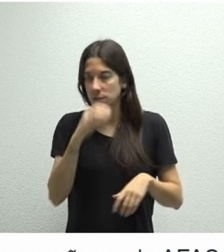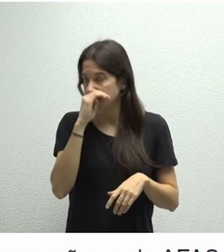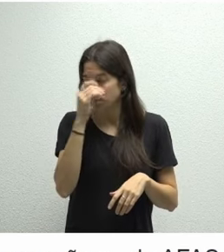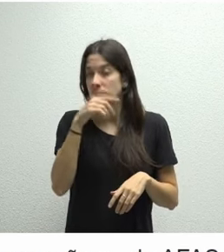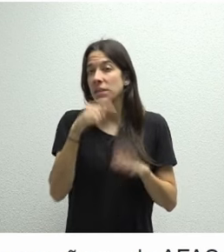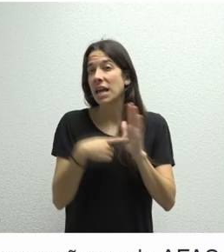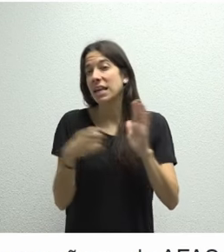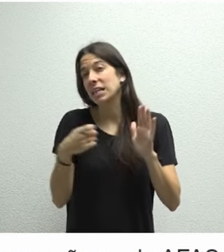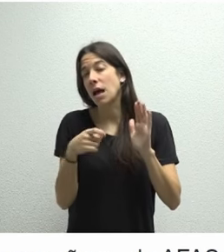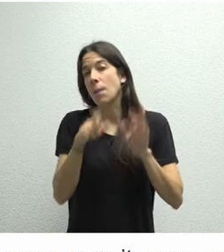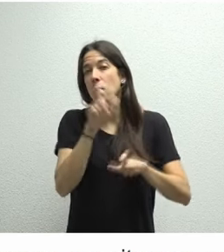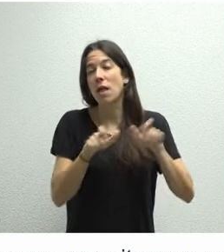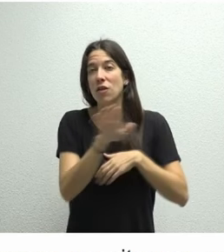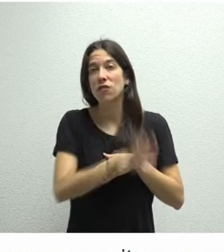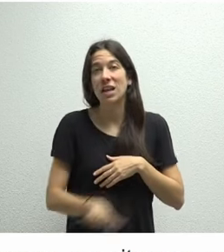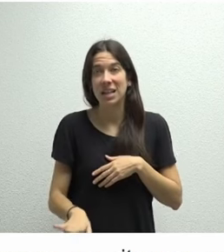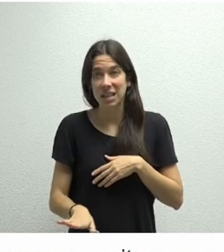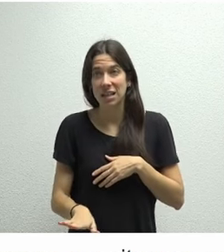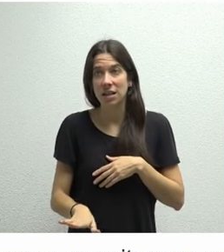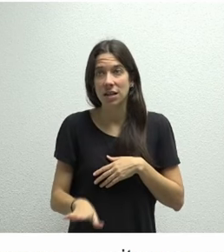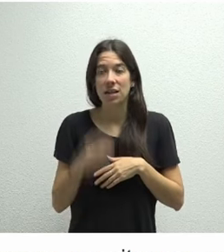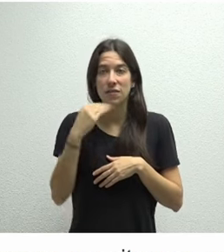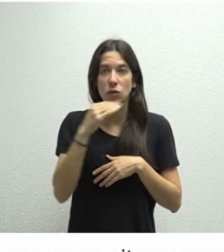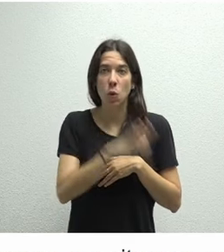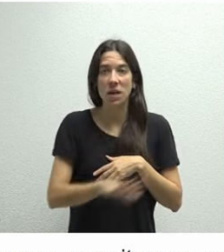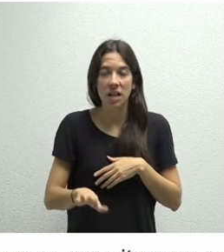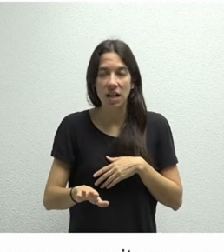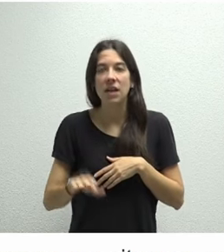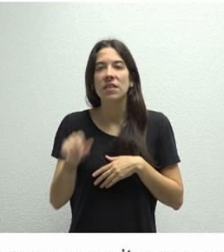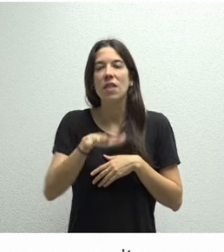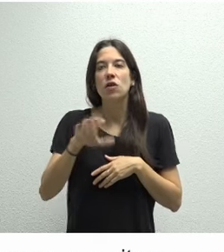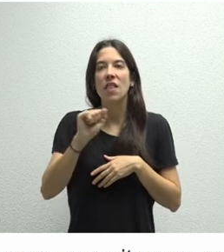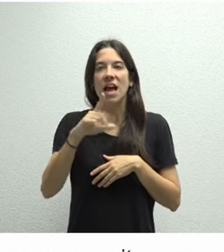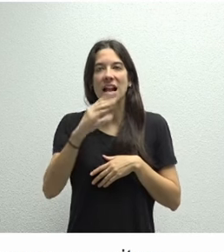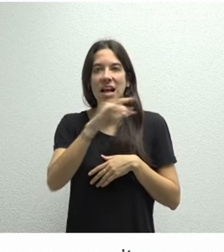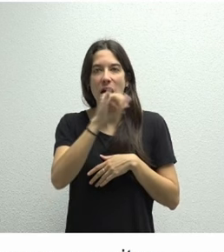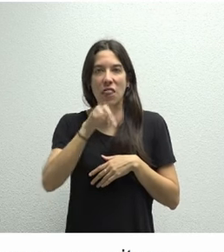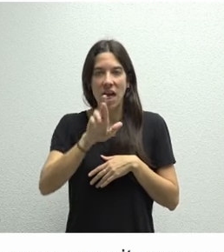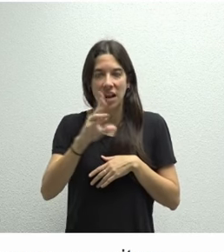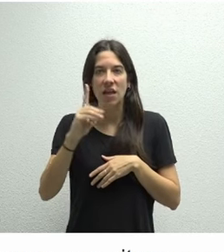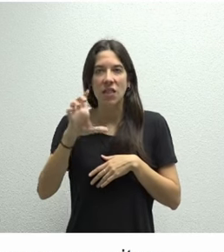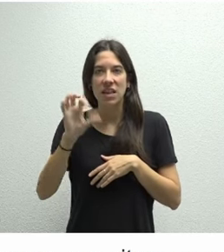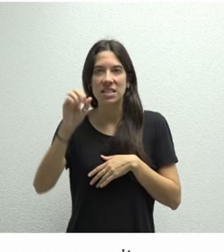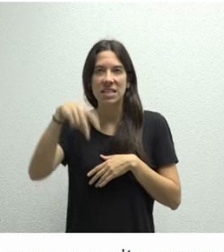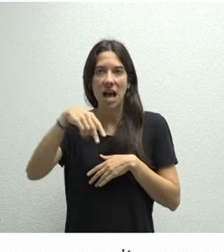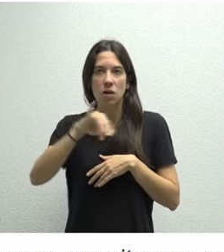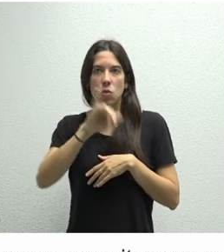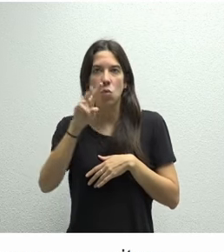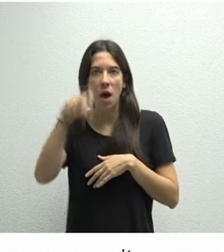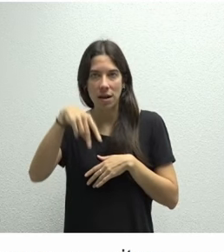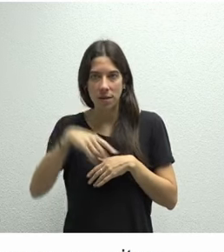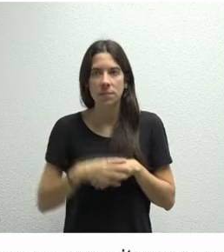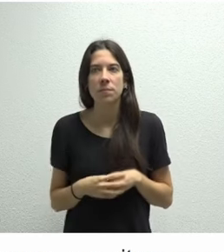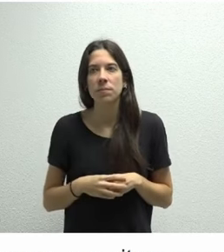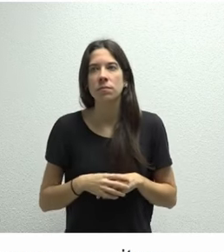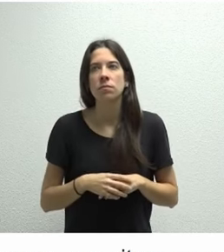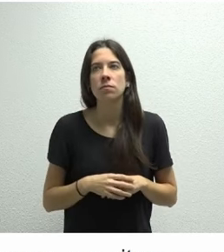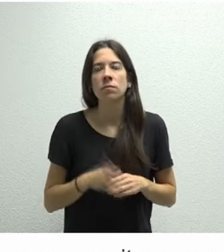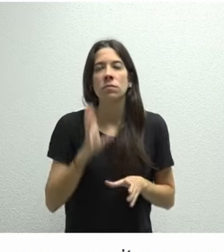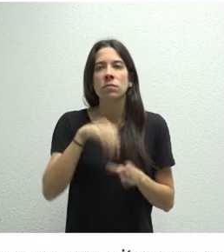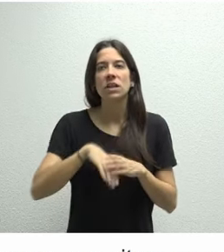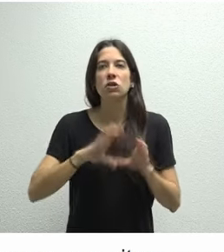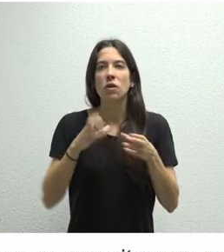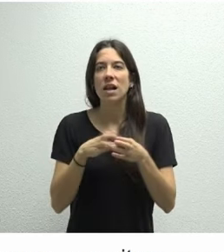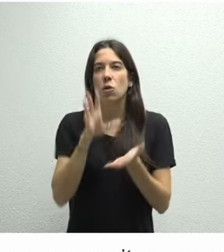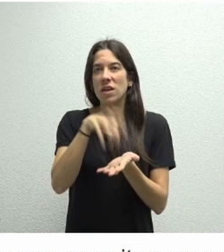atendida en la unidad de Salud Mental infanto juvenil de alcázar de San San Juan eh dentro de nuestra unidad de Salud